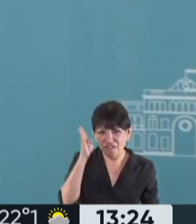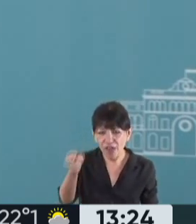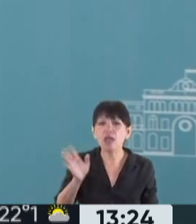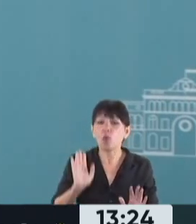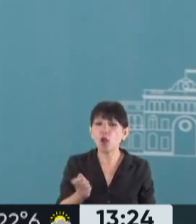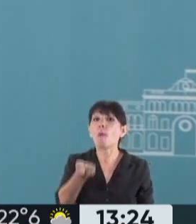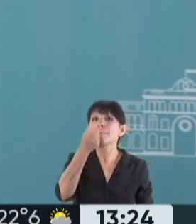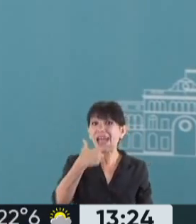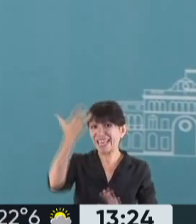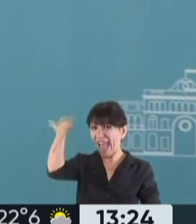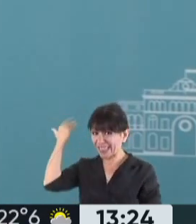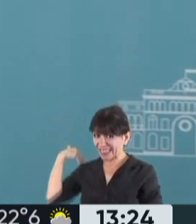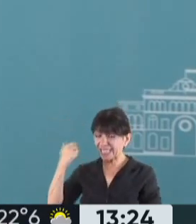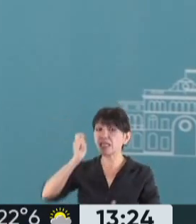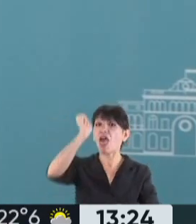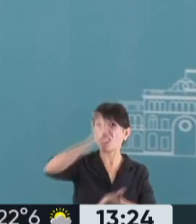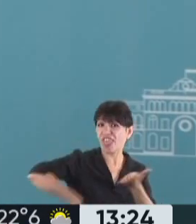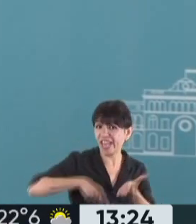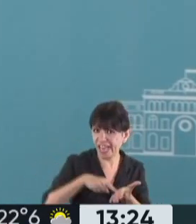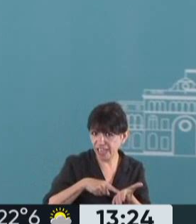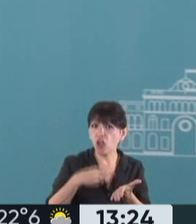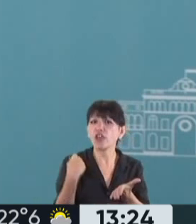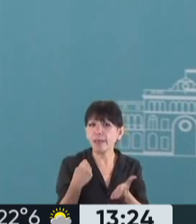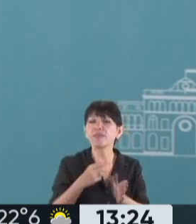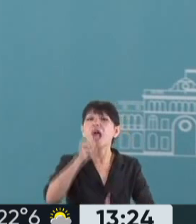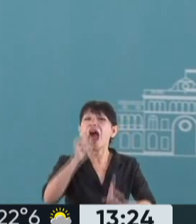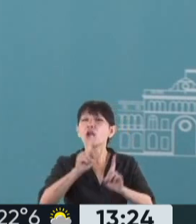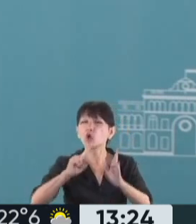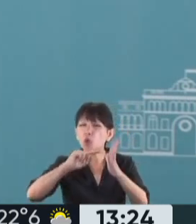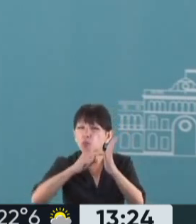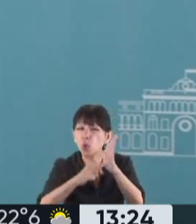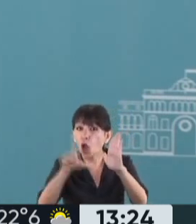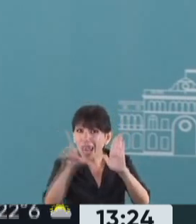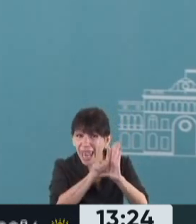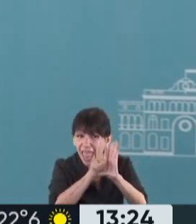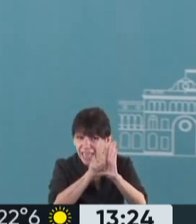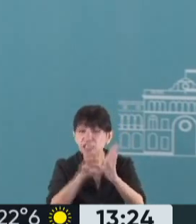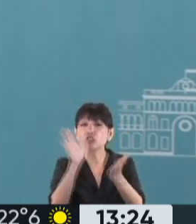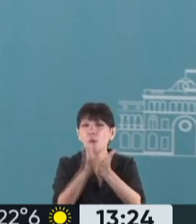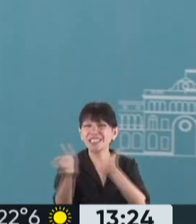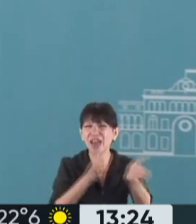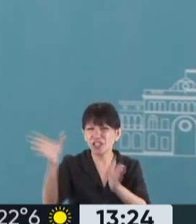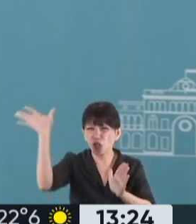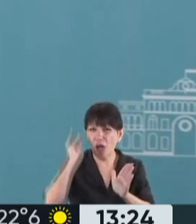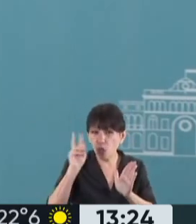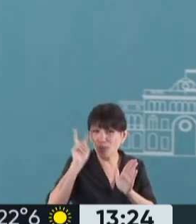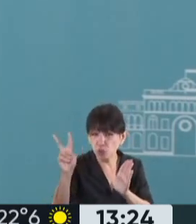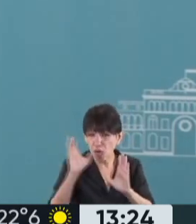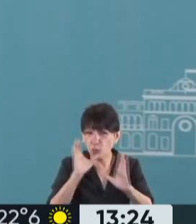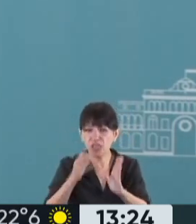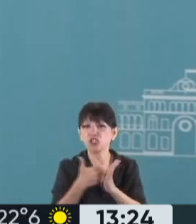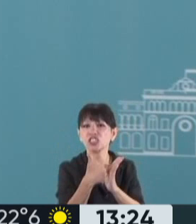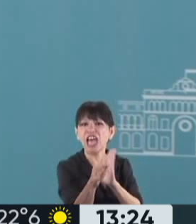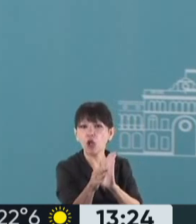Mauricio Macri, por decreto, ustedes saben, lo que hizo fue sacar algunos artículos de la Ley de Servicios de Comunicación Audiovisual. Yo siempre digo, cuando